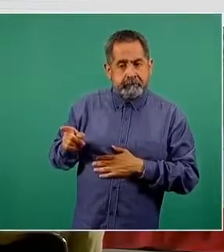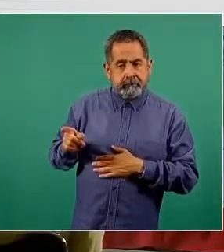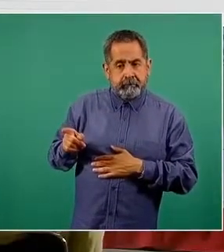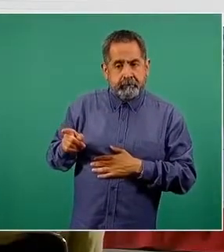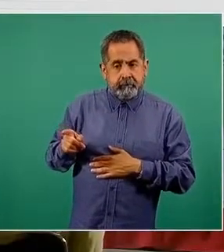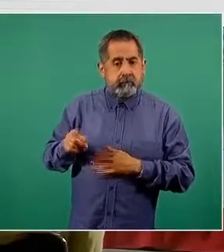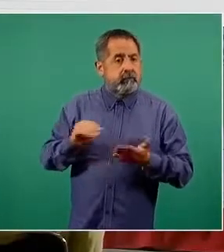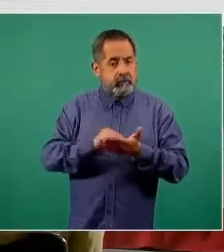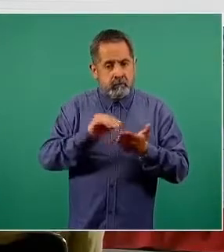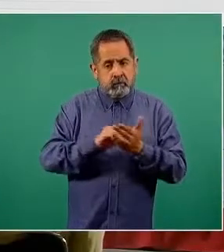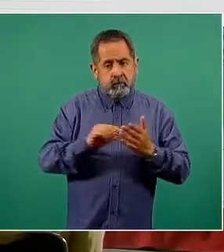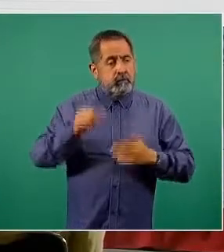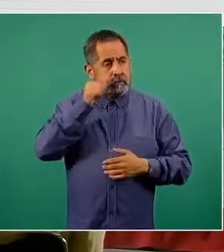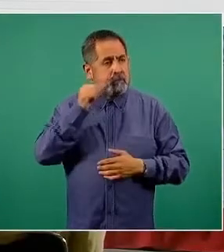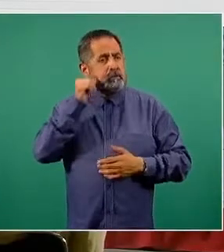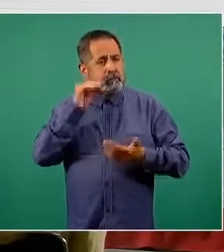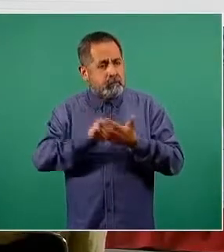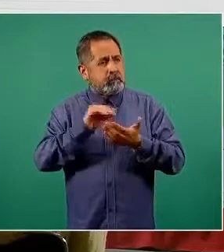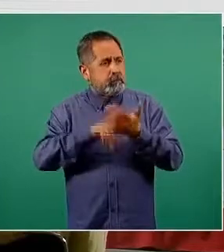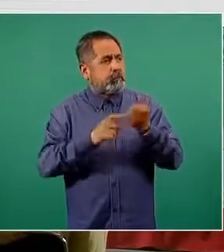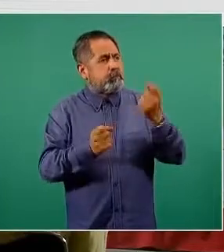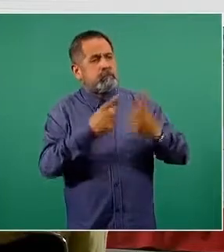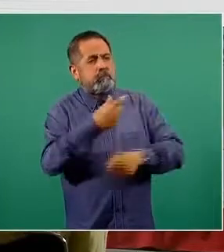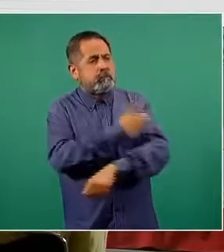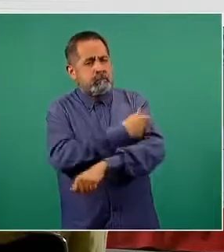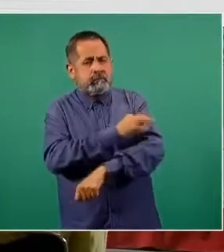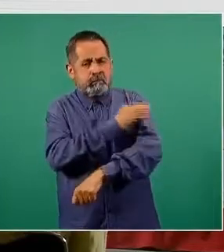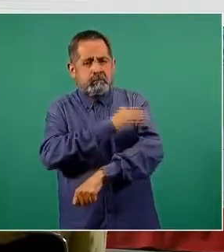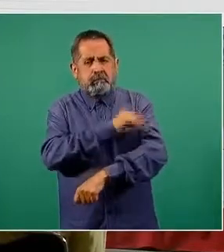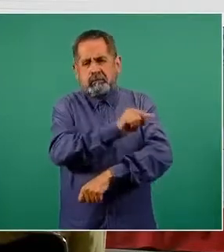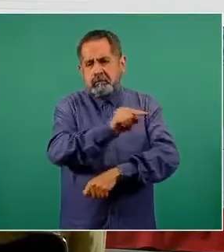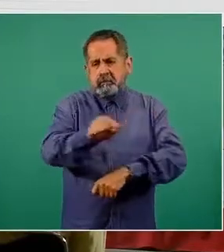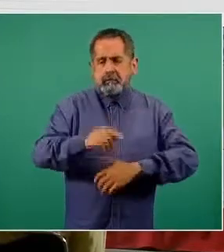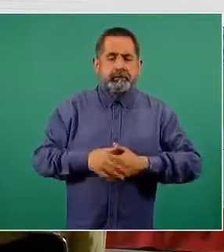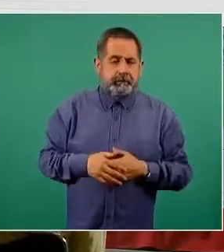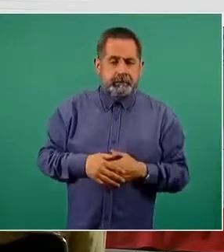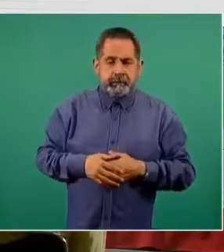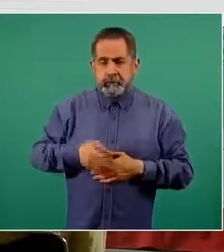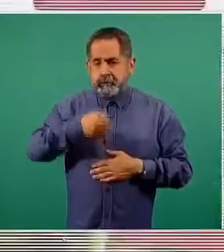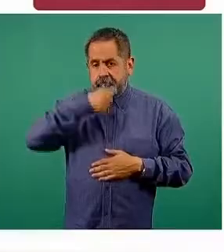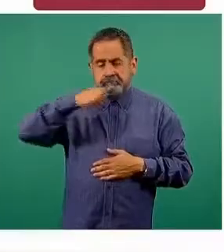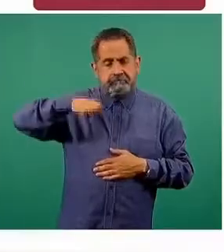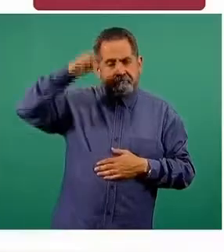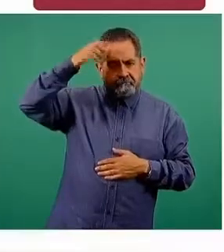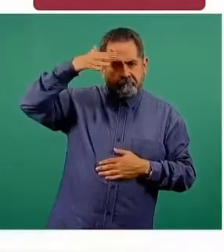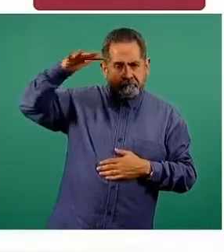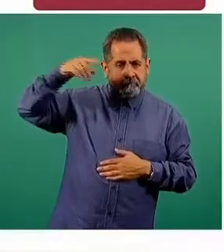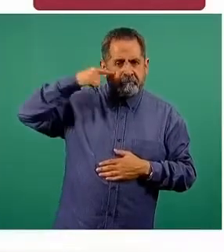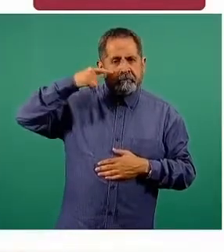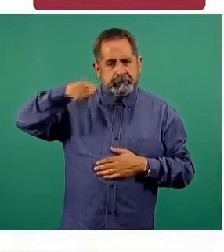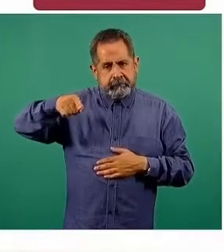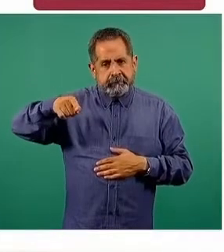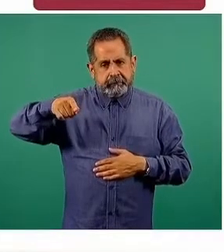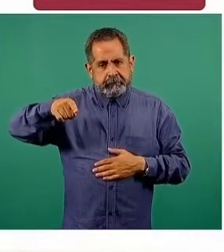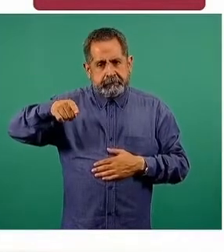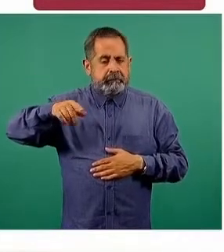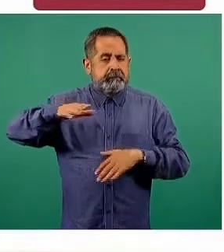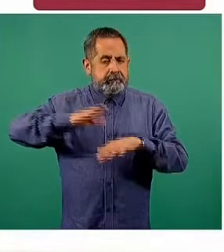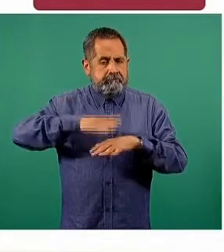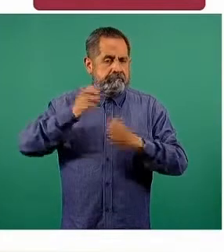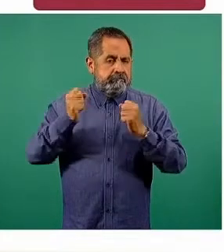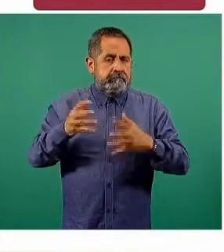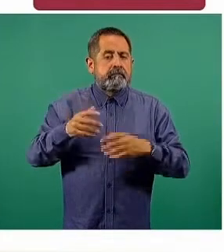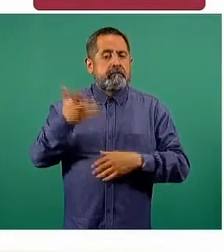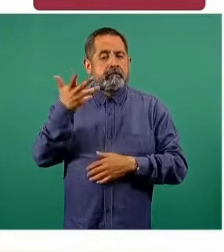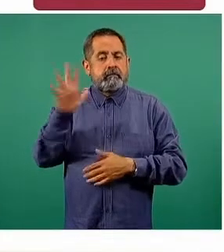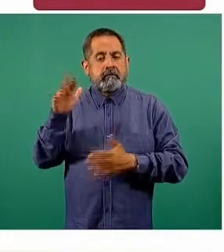aún hasta ayer por la noche. Y, por supuesto, personas adultas mayores que representan una gran cantidad, más